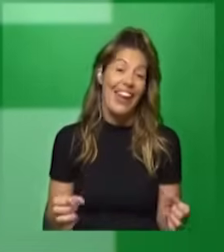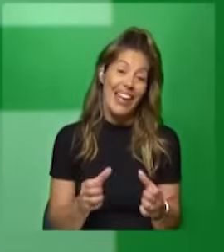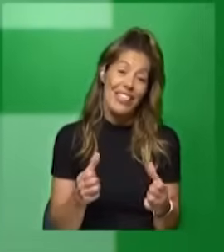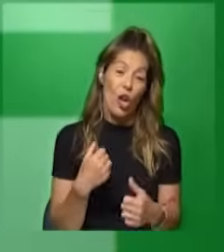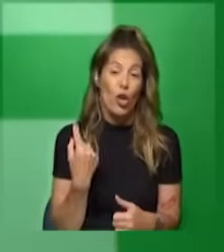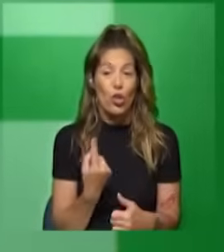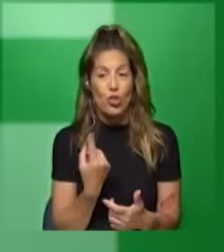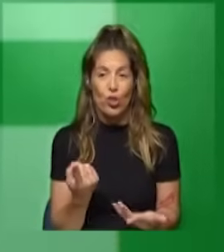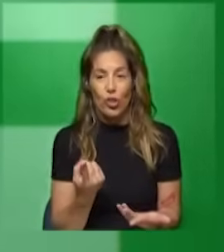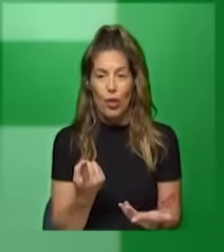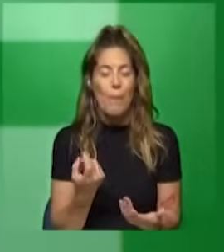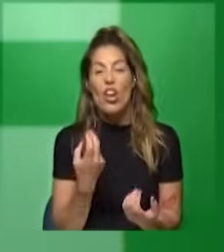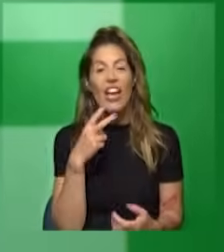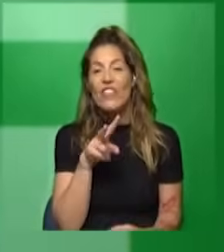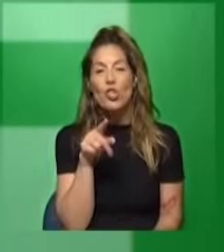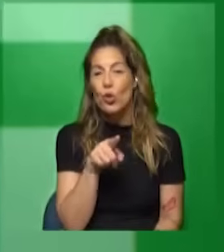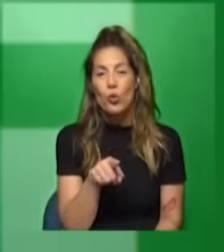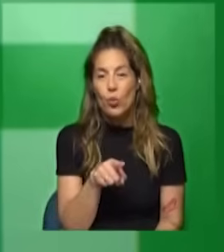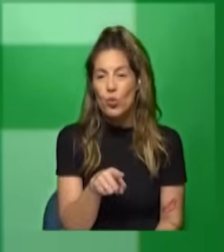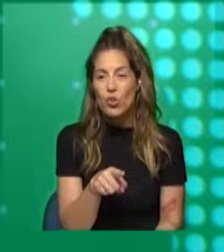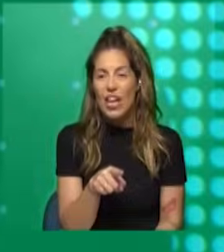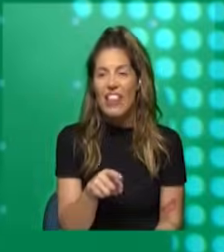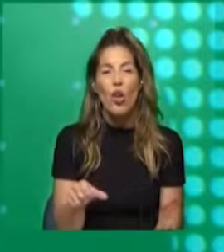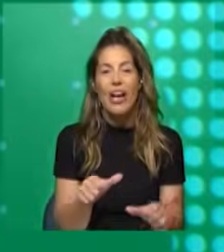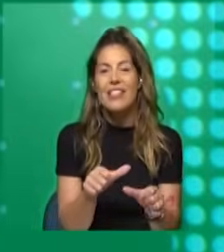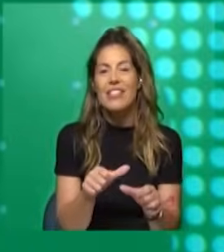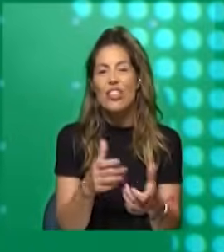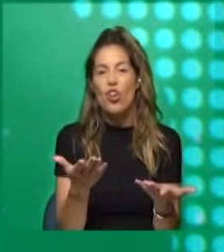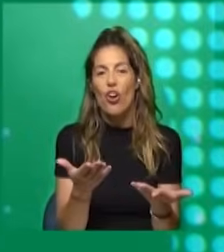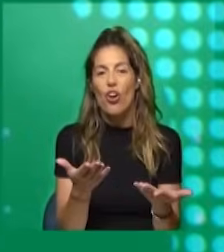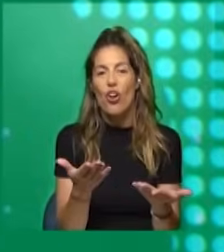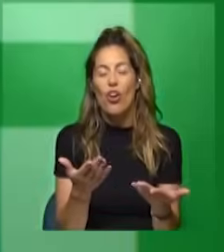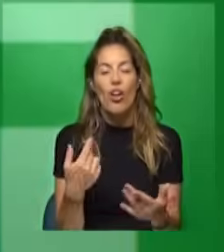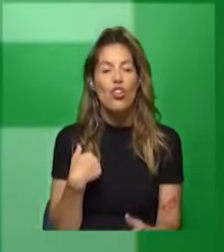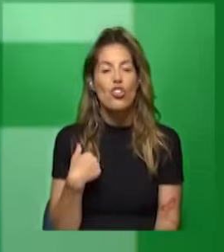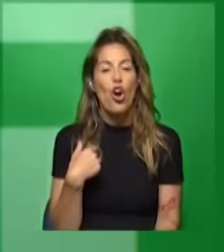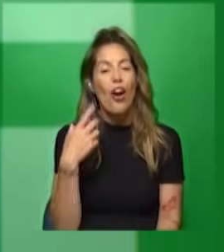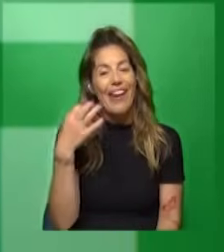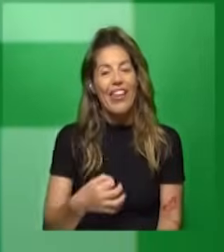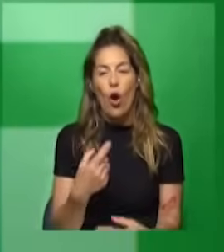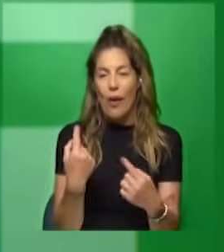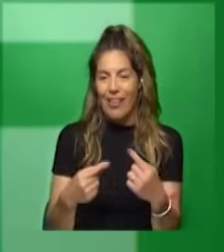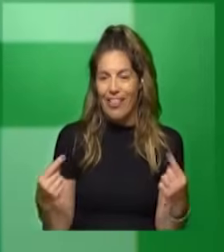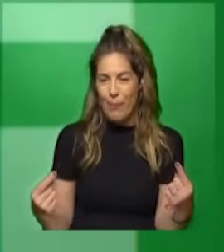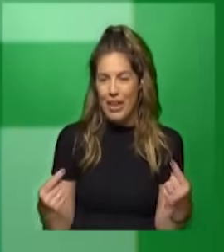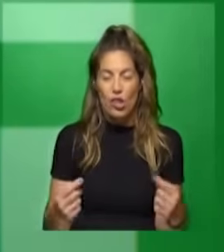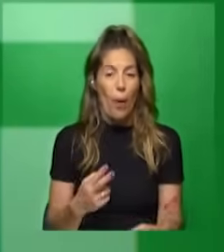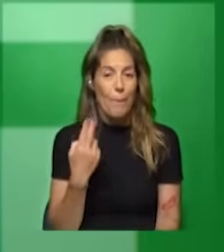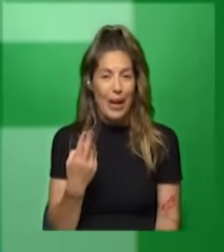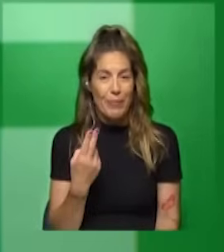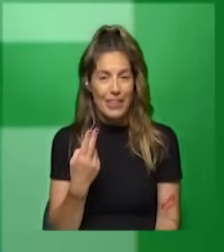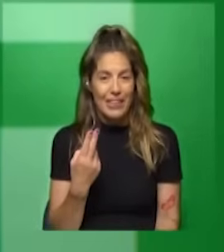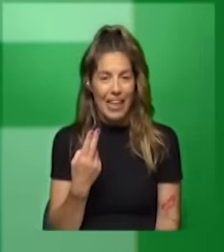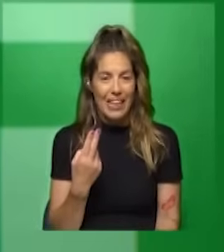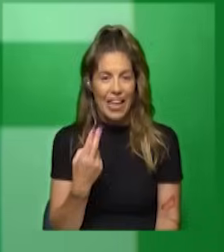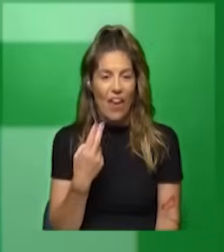así. ¿Pero qué visión tenés de lo que ha sido desde ese punto de vista? Yo creo que hay elementos que permiten caracterizar